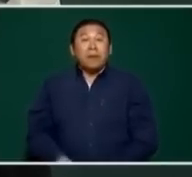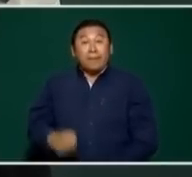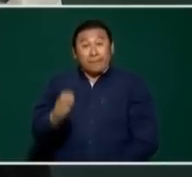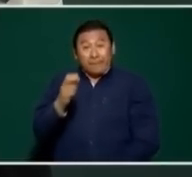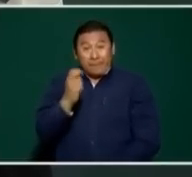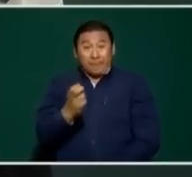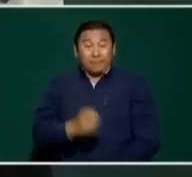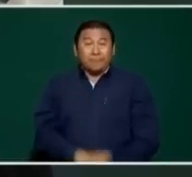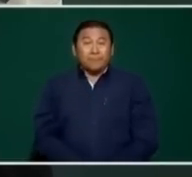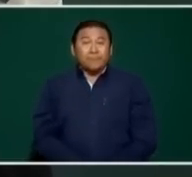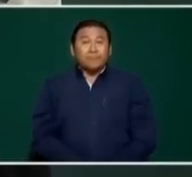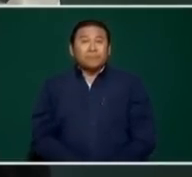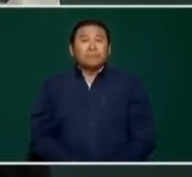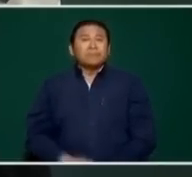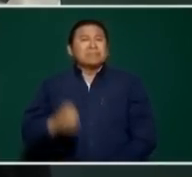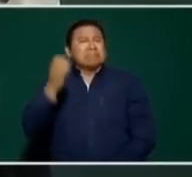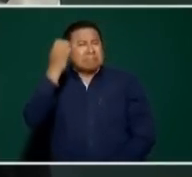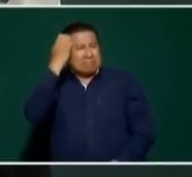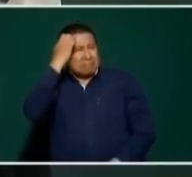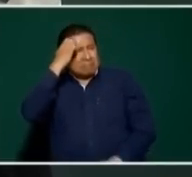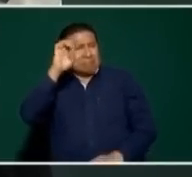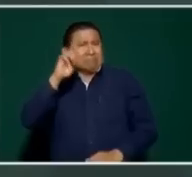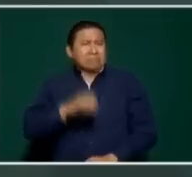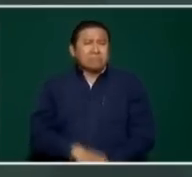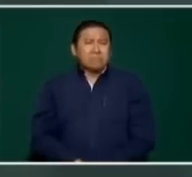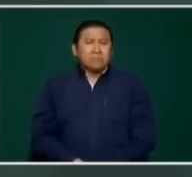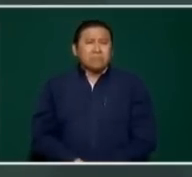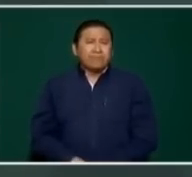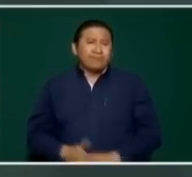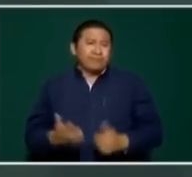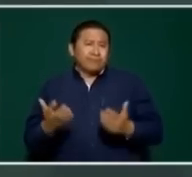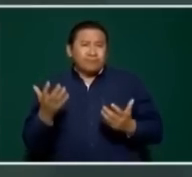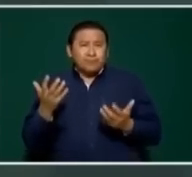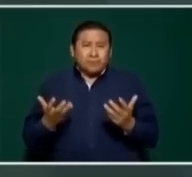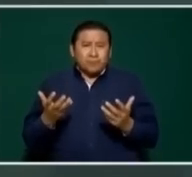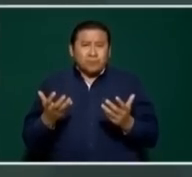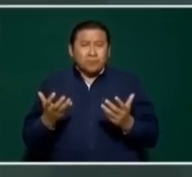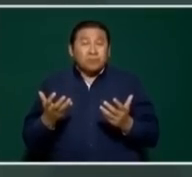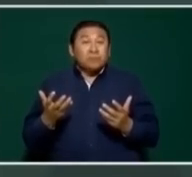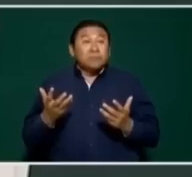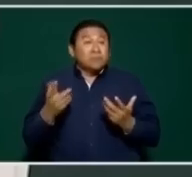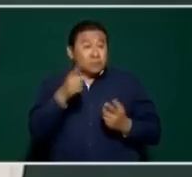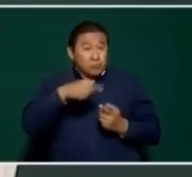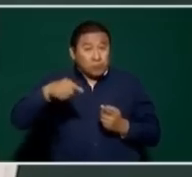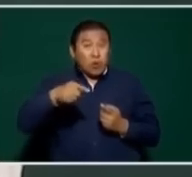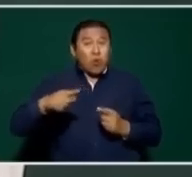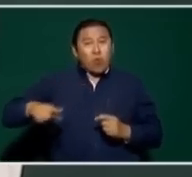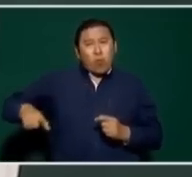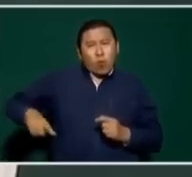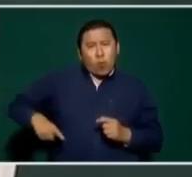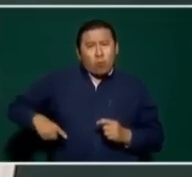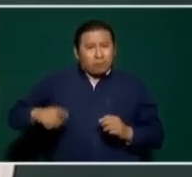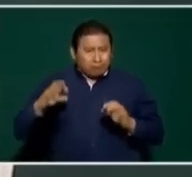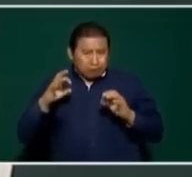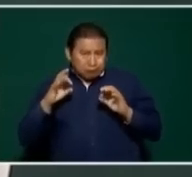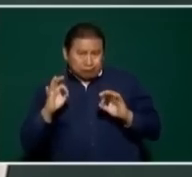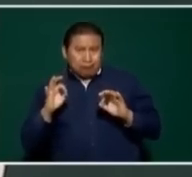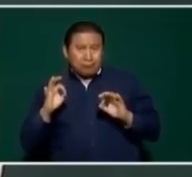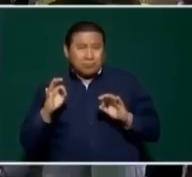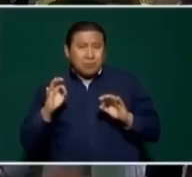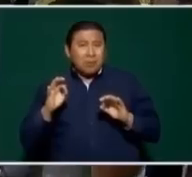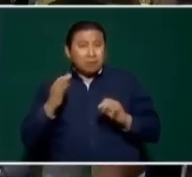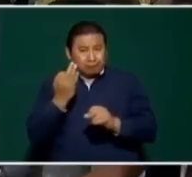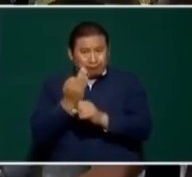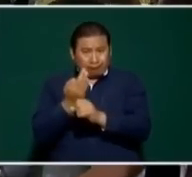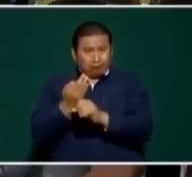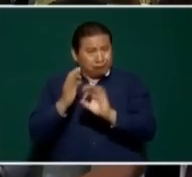eso les extraña de que estemos gobernando de la manera como lo